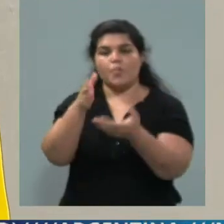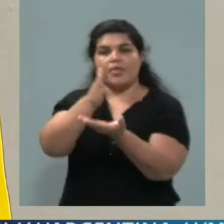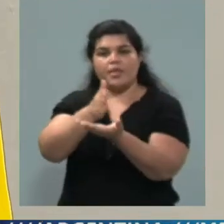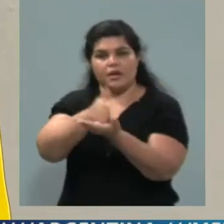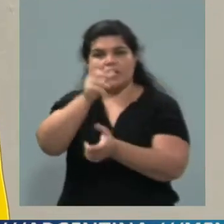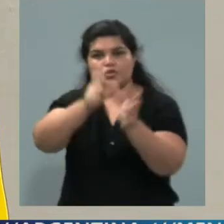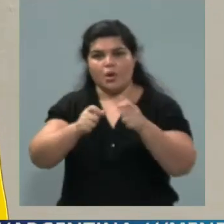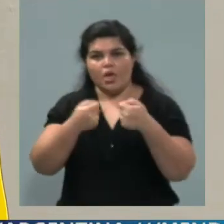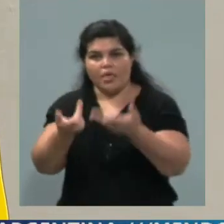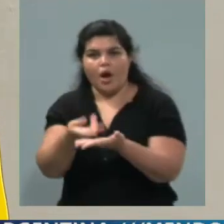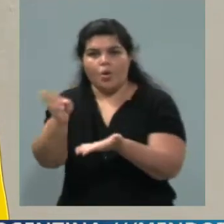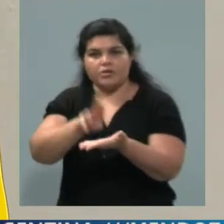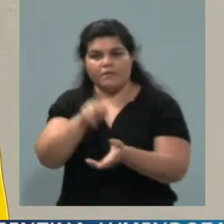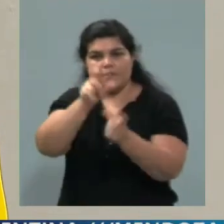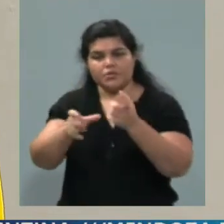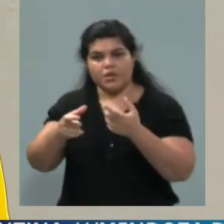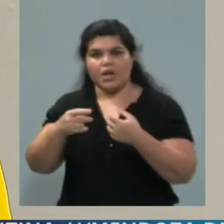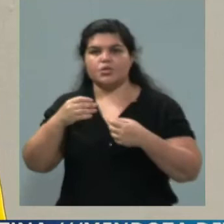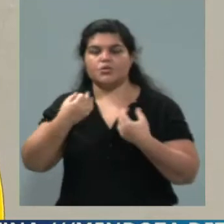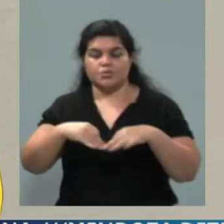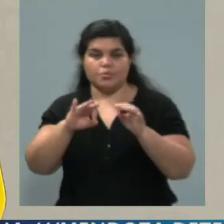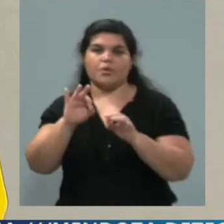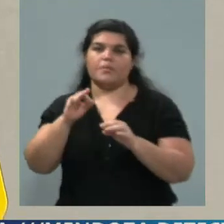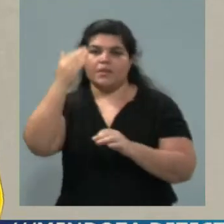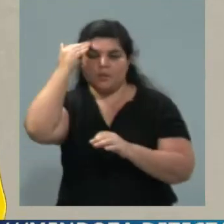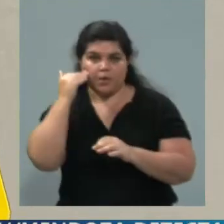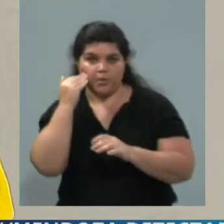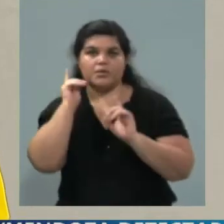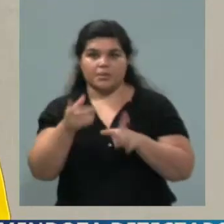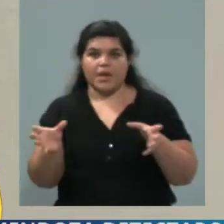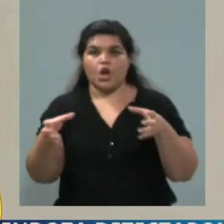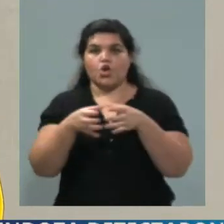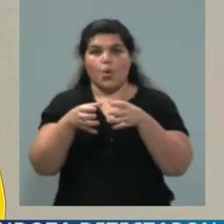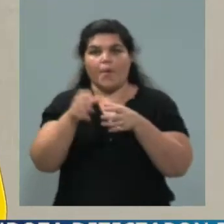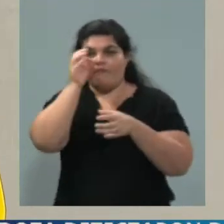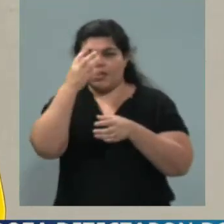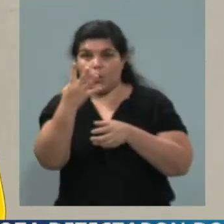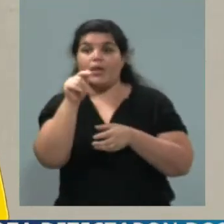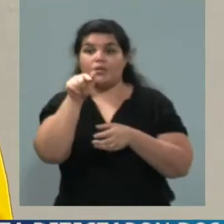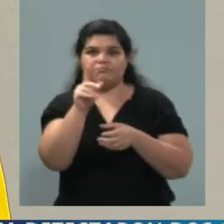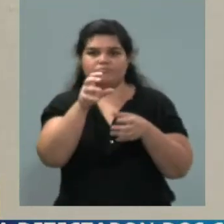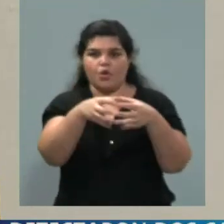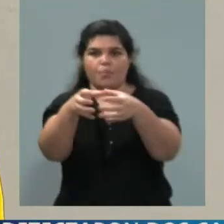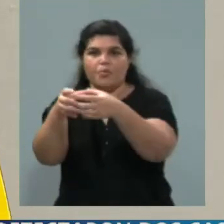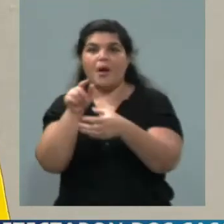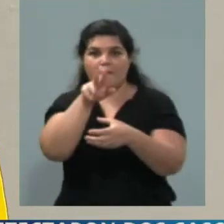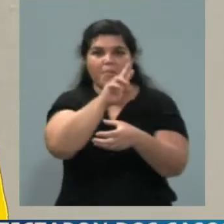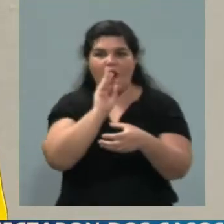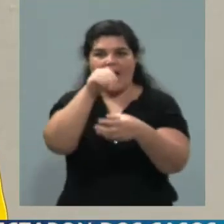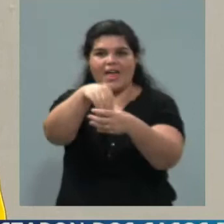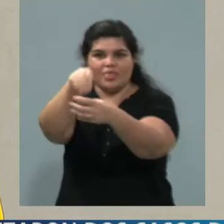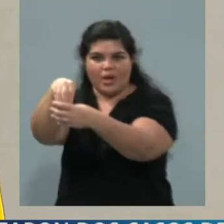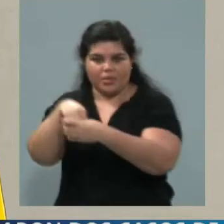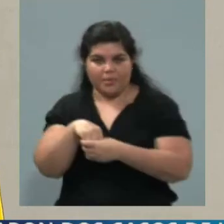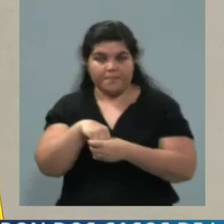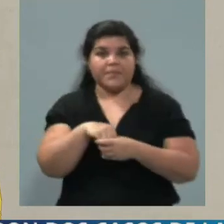derechos de sobrevivientes del próbolo y también integrante del grupo 24, hablando de las carencias, las necesidades